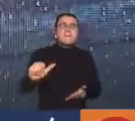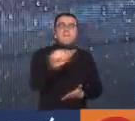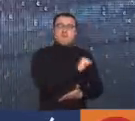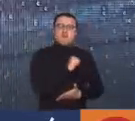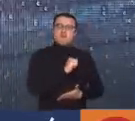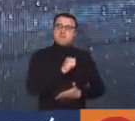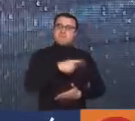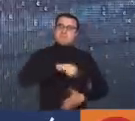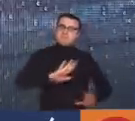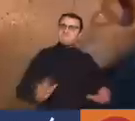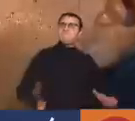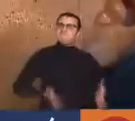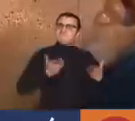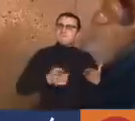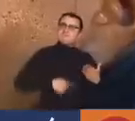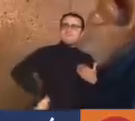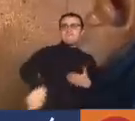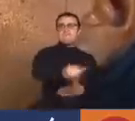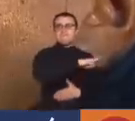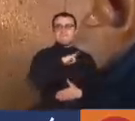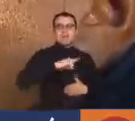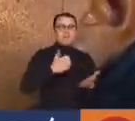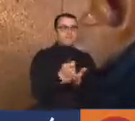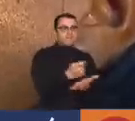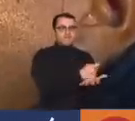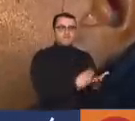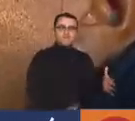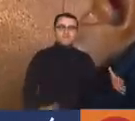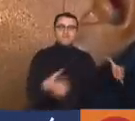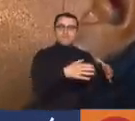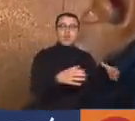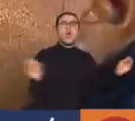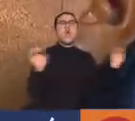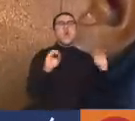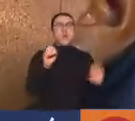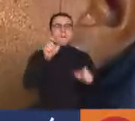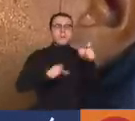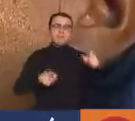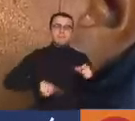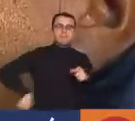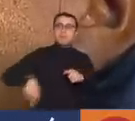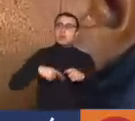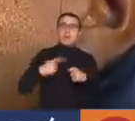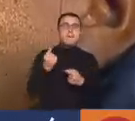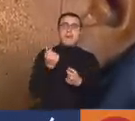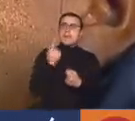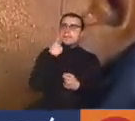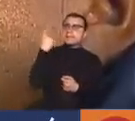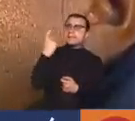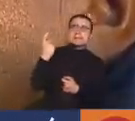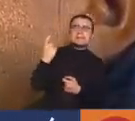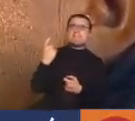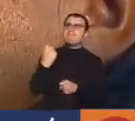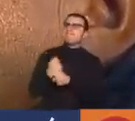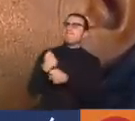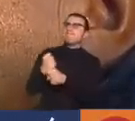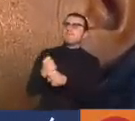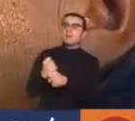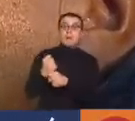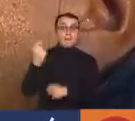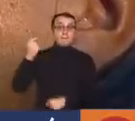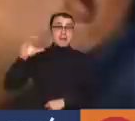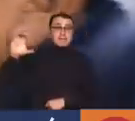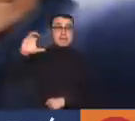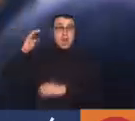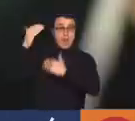para adelante, de gente que sobrevive. Los ingresos de esa economía popular están por debajo del salario